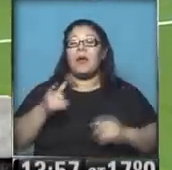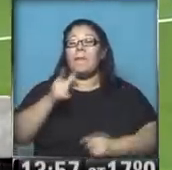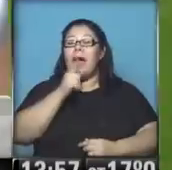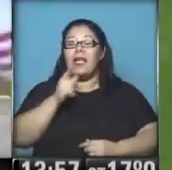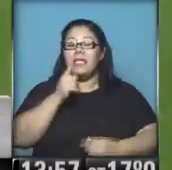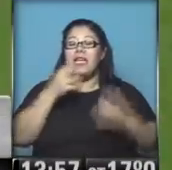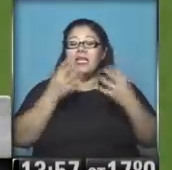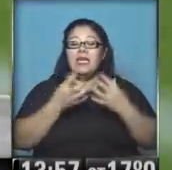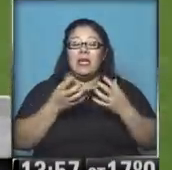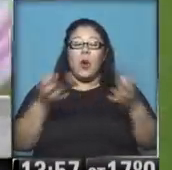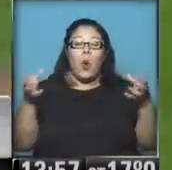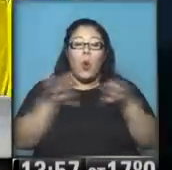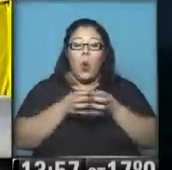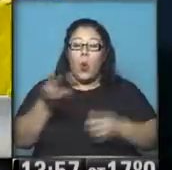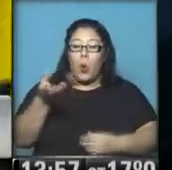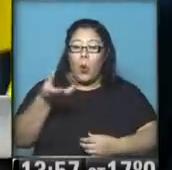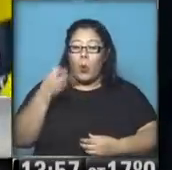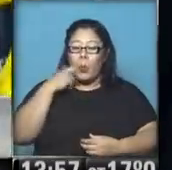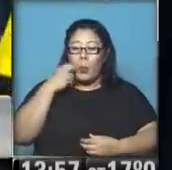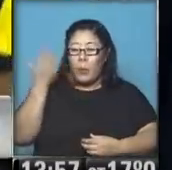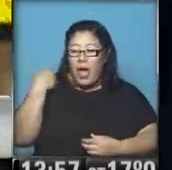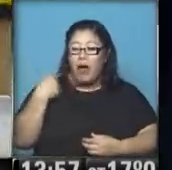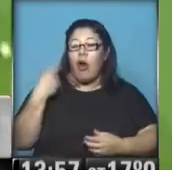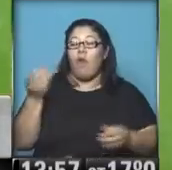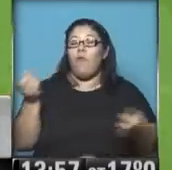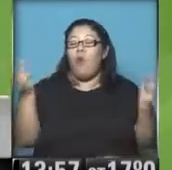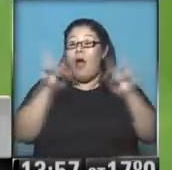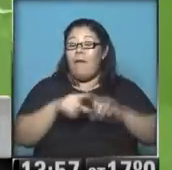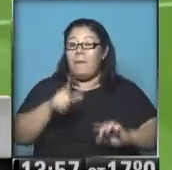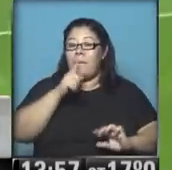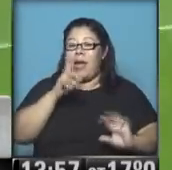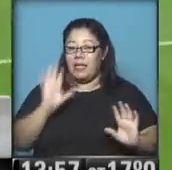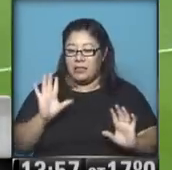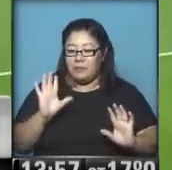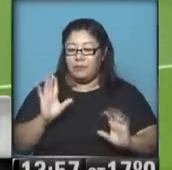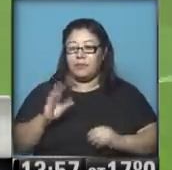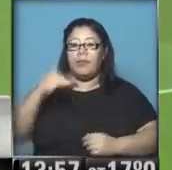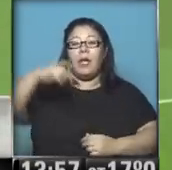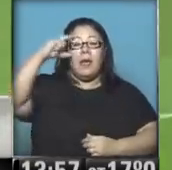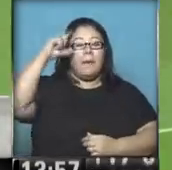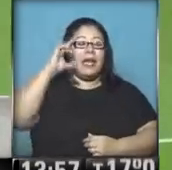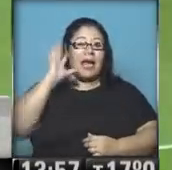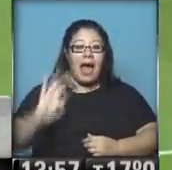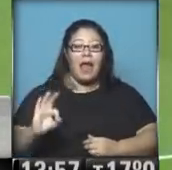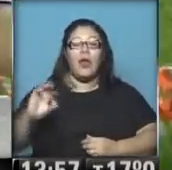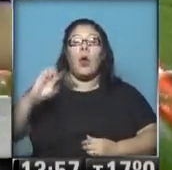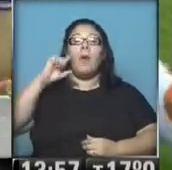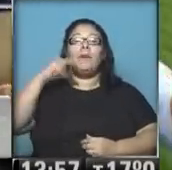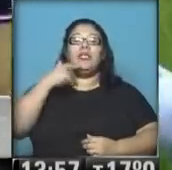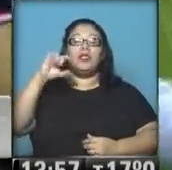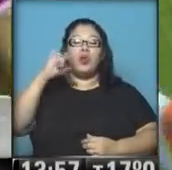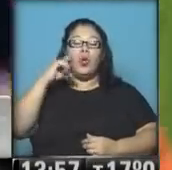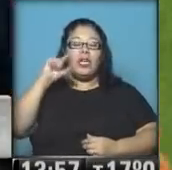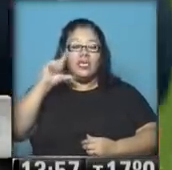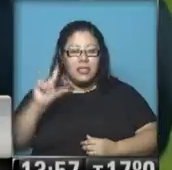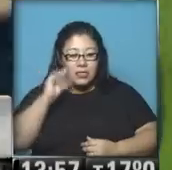viejo equipo que le dio absolutamente todo. Hablamos del regreso de mercado, Pisculich a la cancha, deja